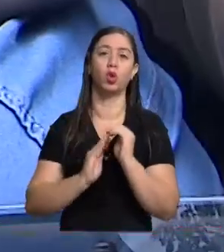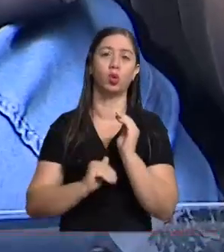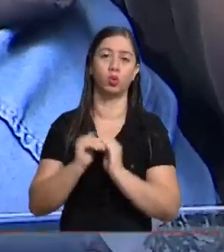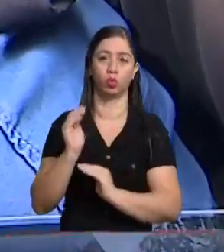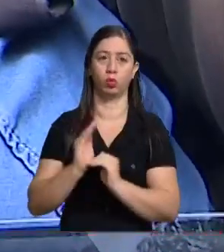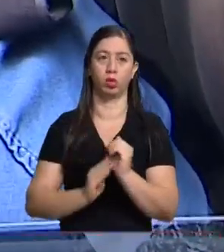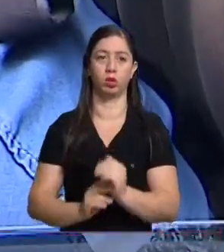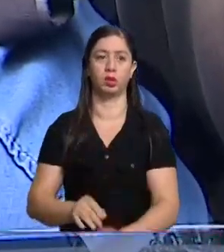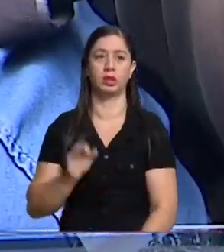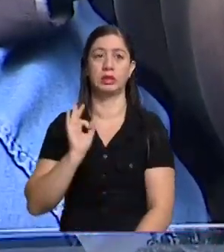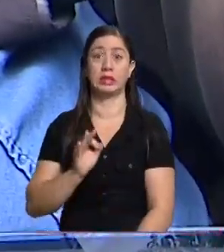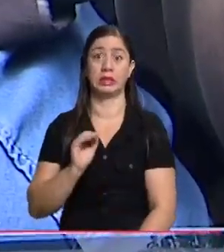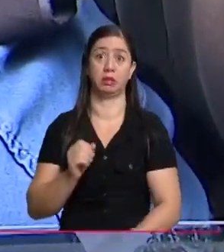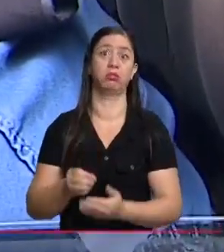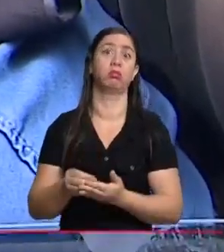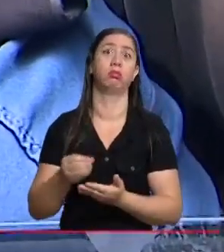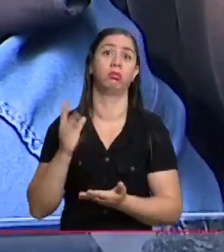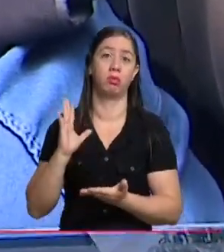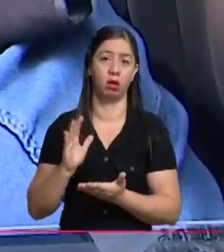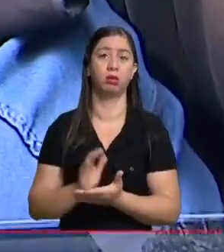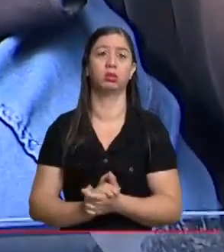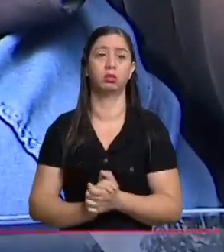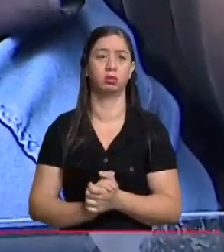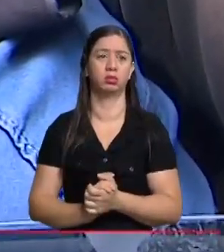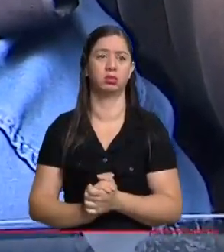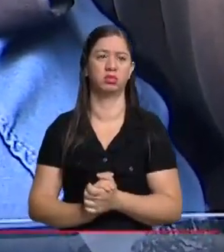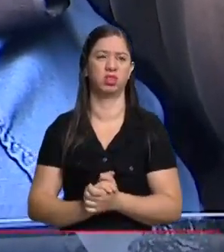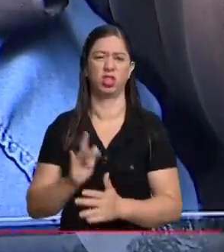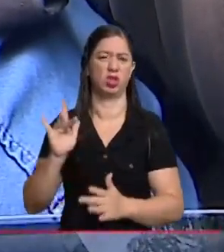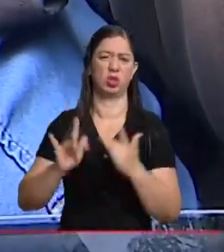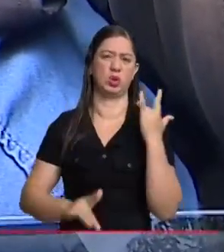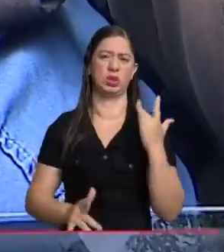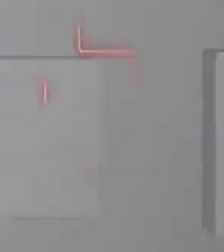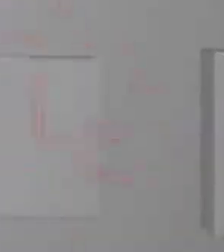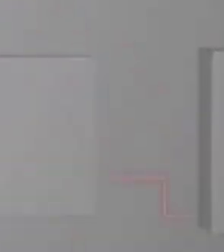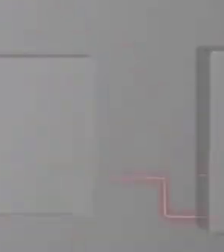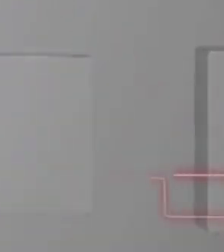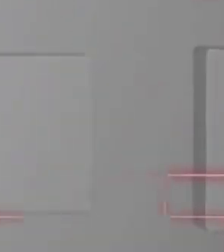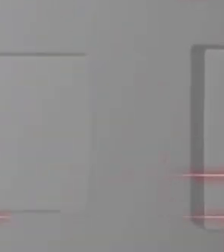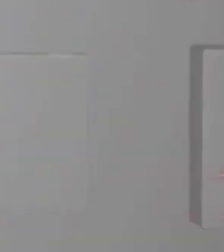Siempre es alto, es altico, entonces no me justifica. Okay.